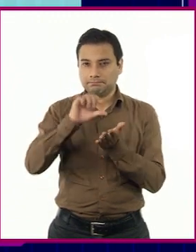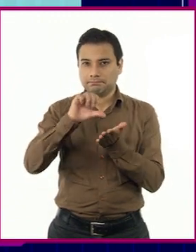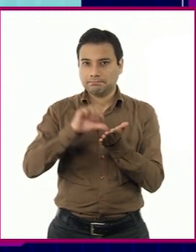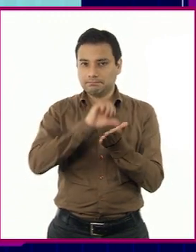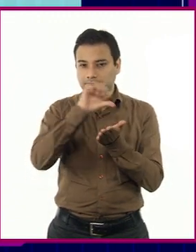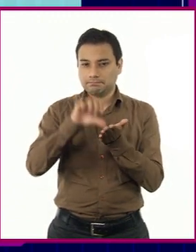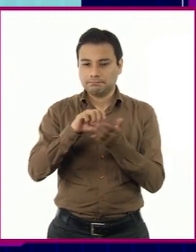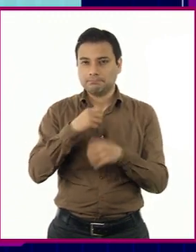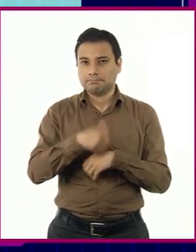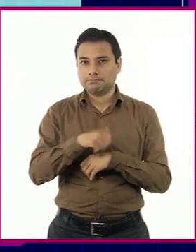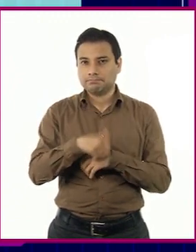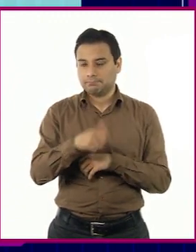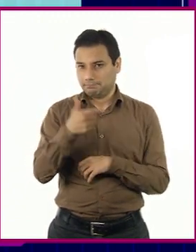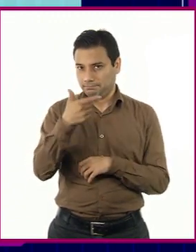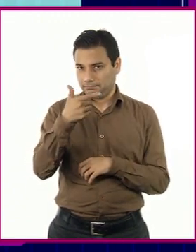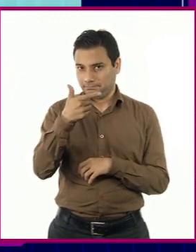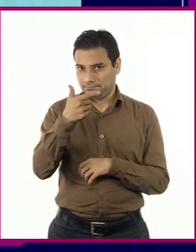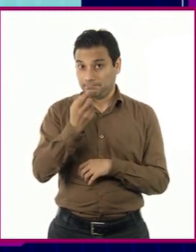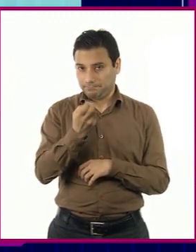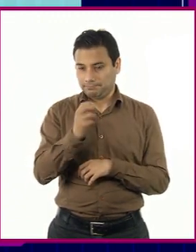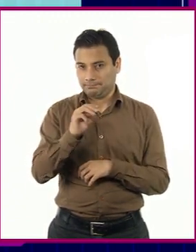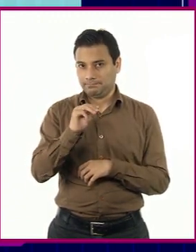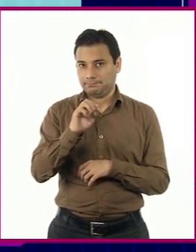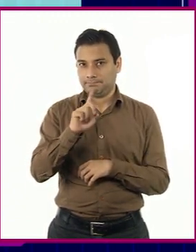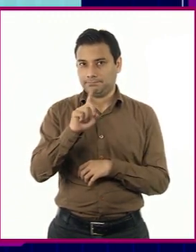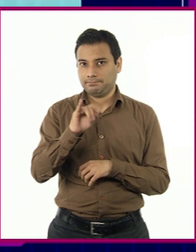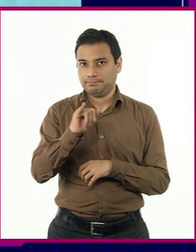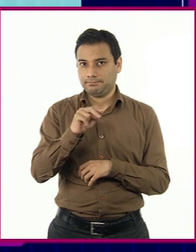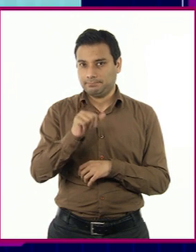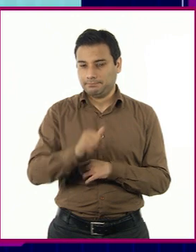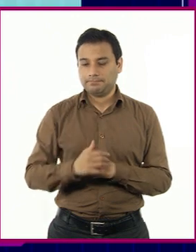es el 7 y representa la mediana.